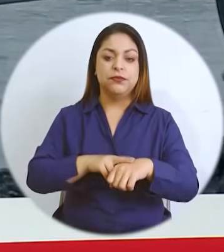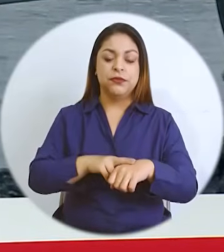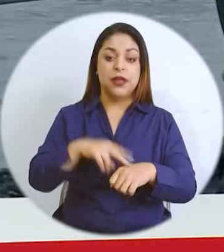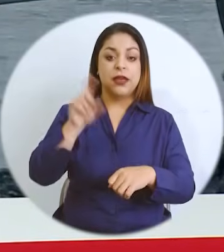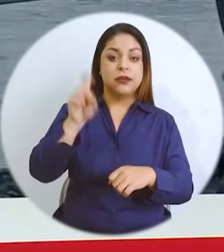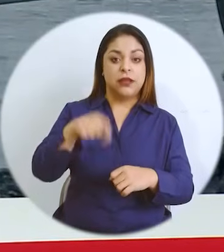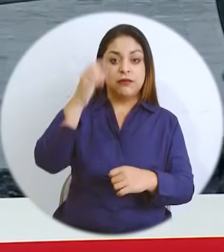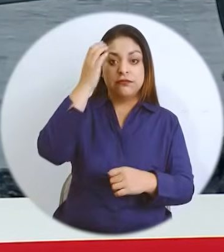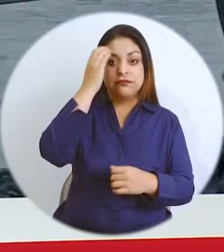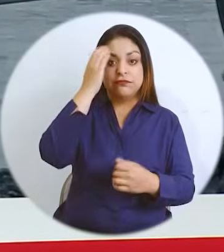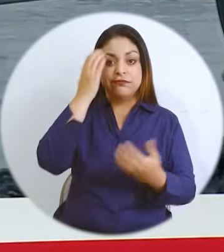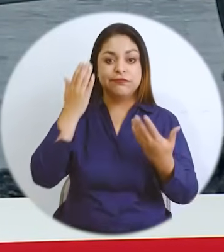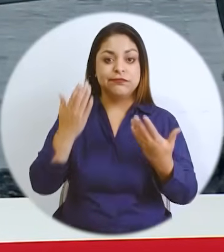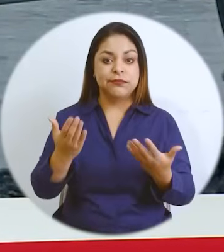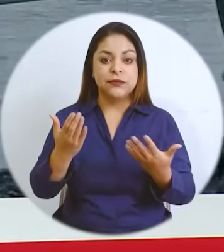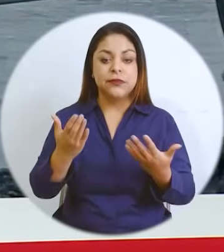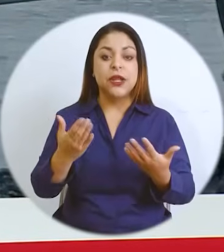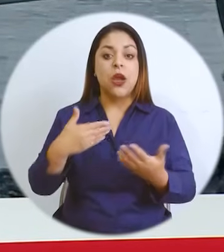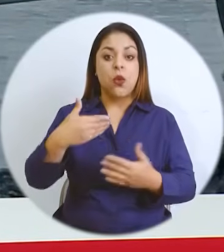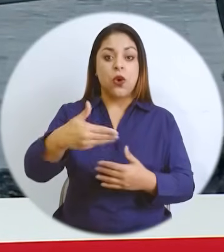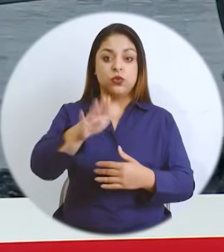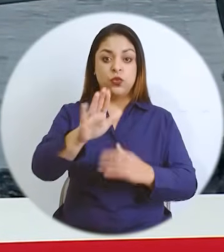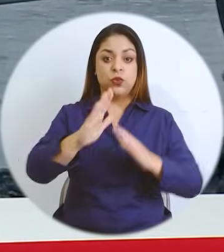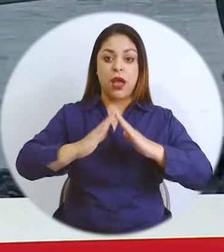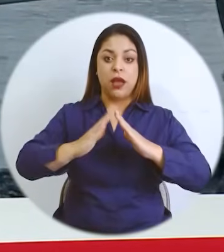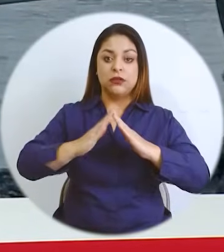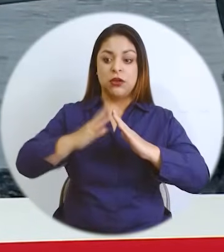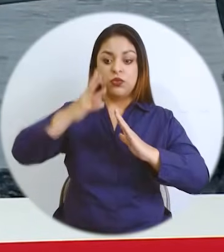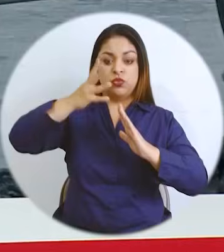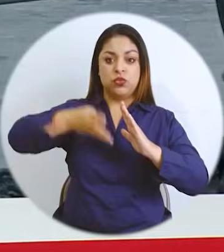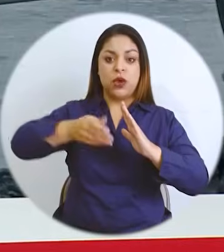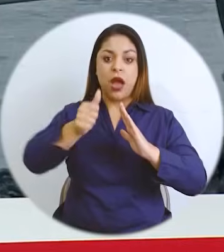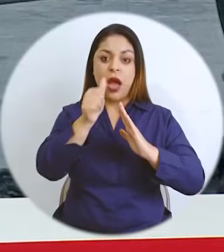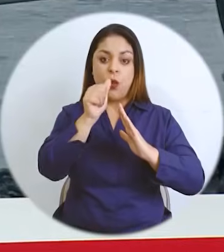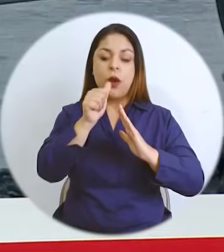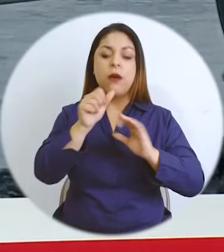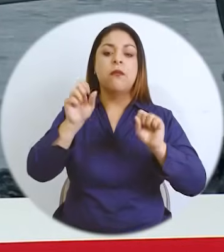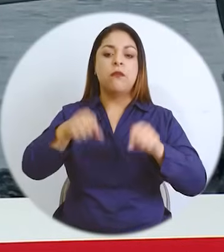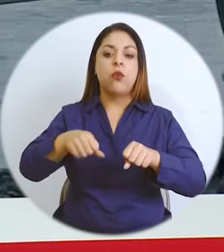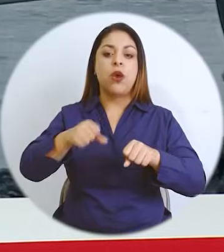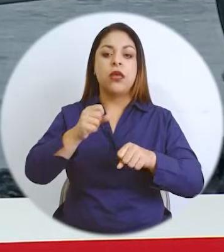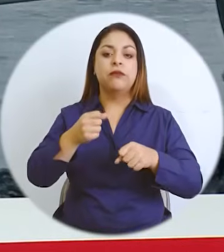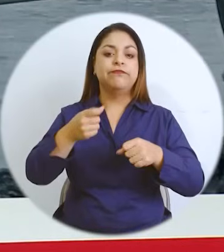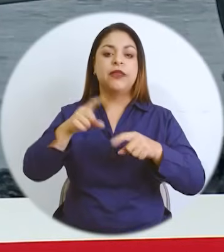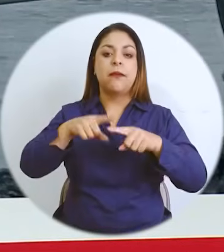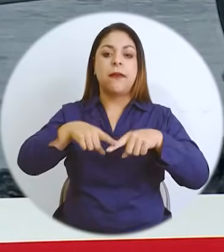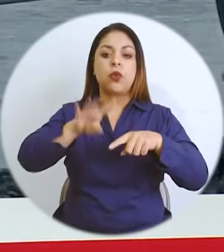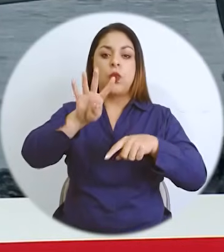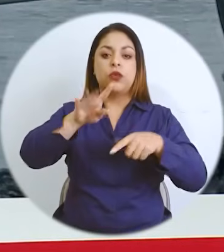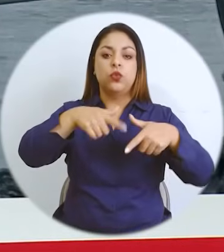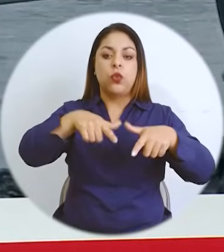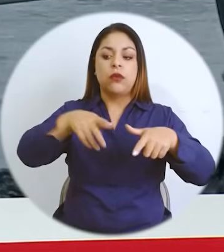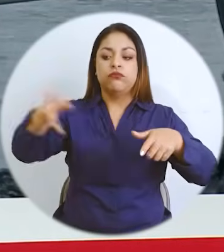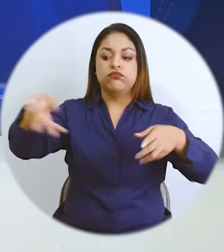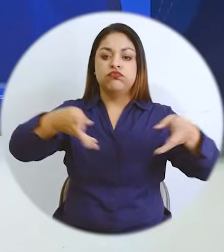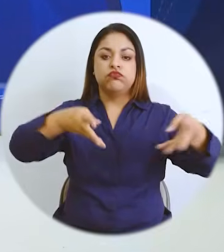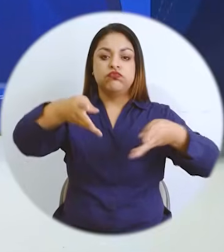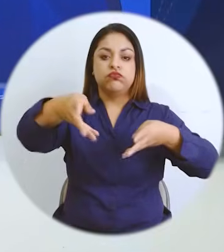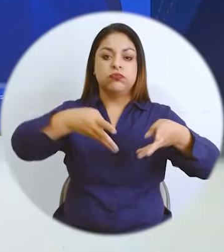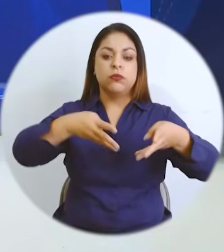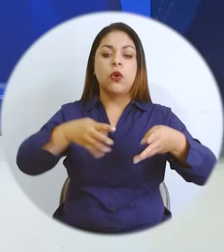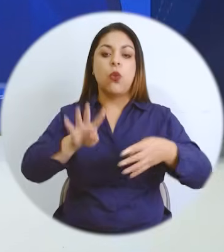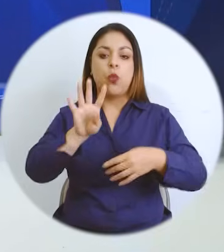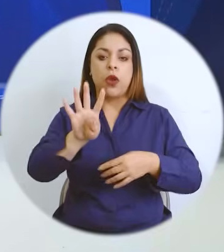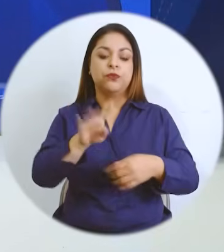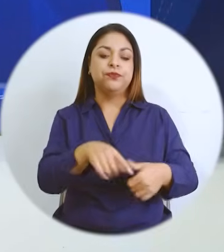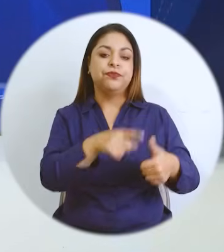cuenta que cuando nos llega agua a la casa nos puede venir de 4 entes operadores diferentes.